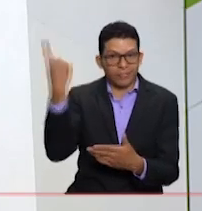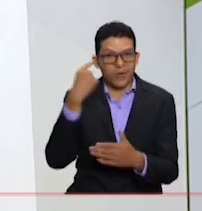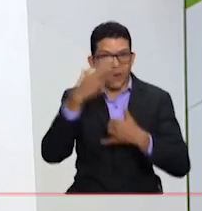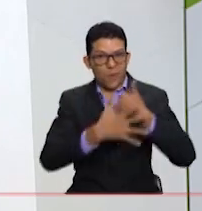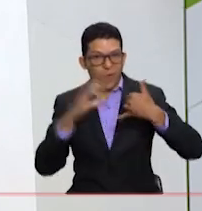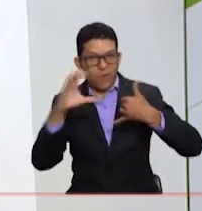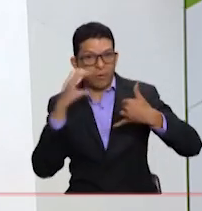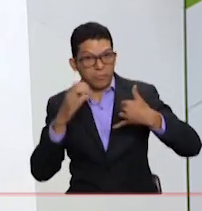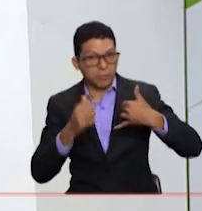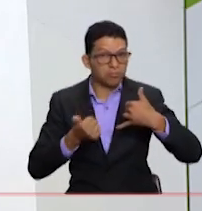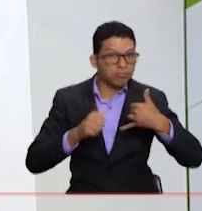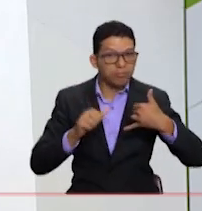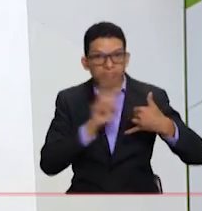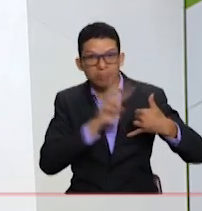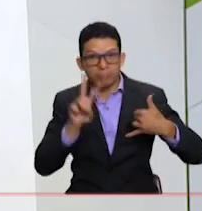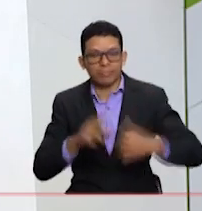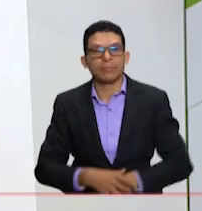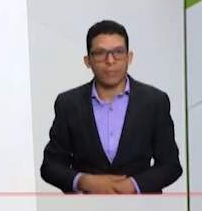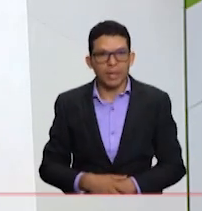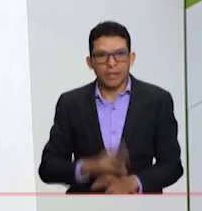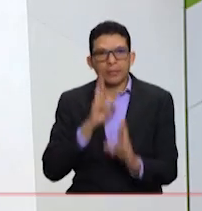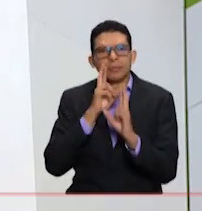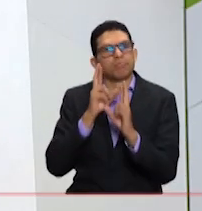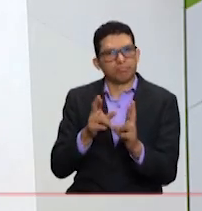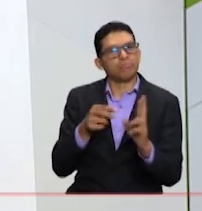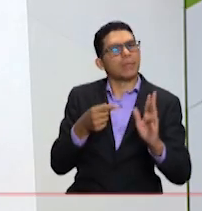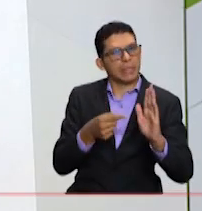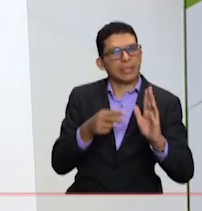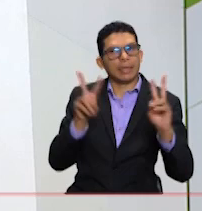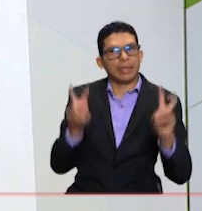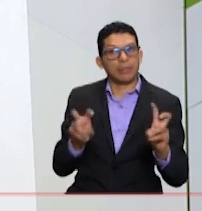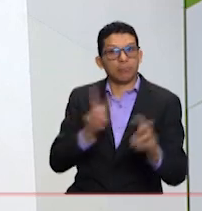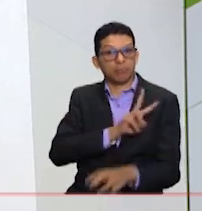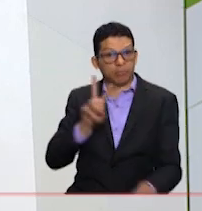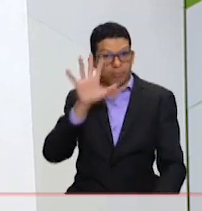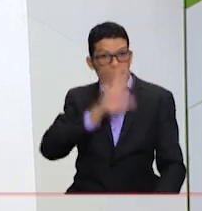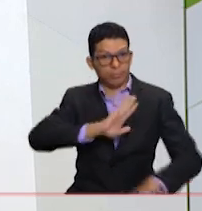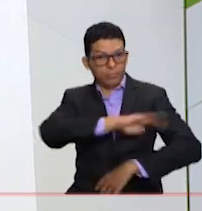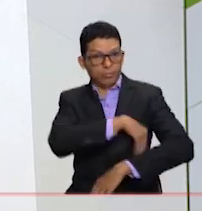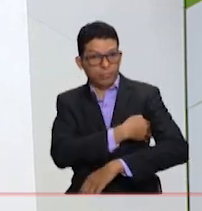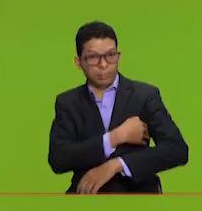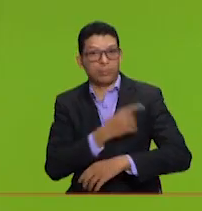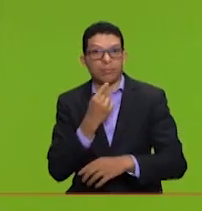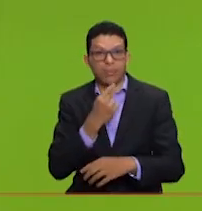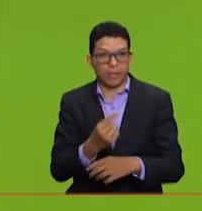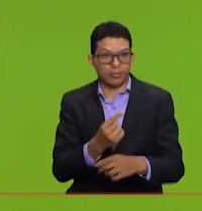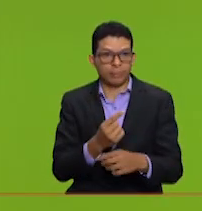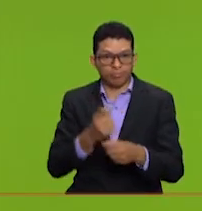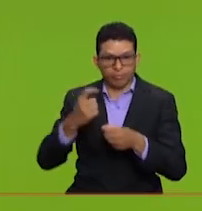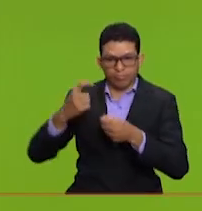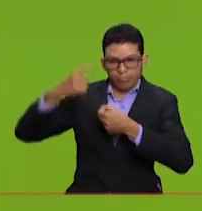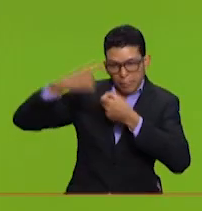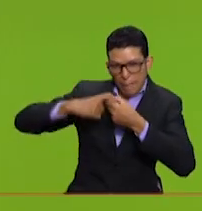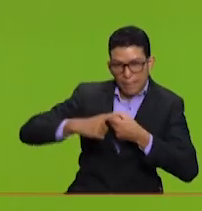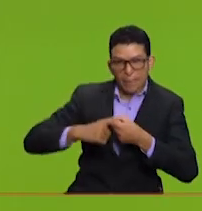país? Frente a los reconocimientos, el Valle, según el Ministerio, que es el que consolida